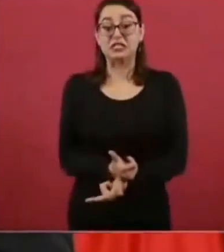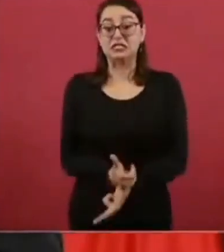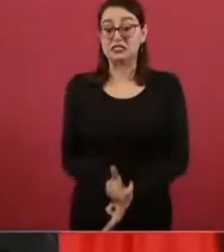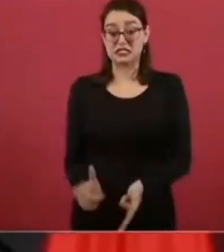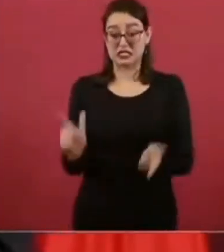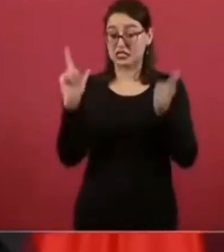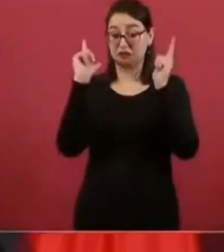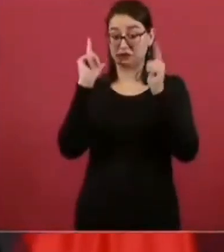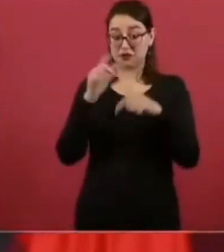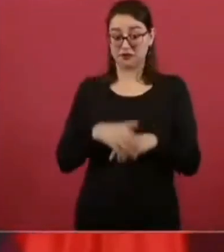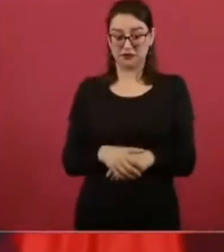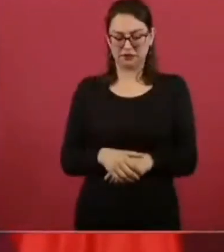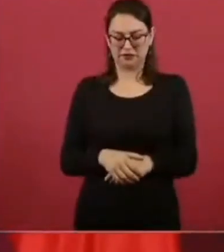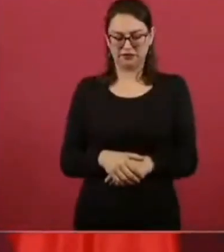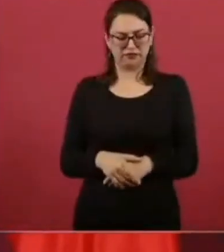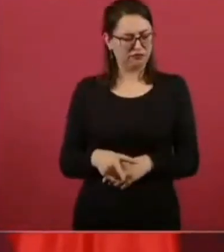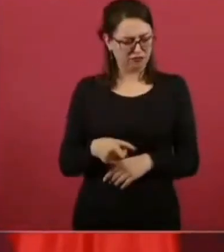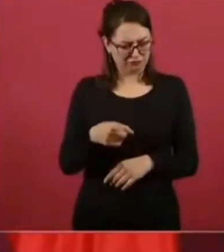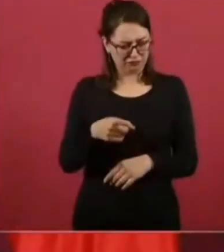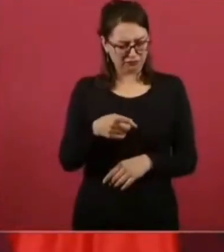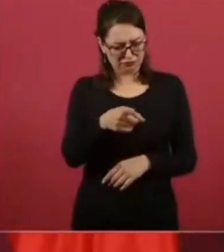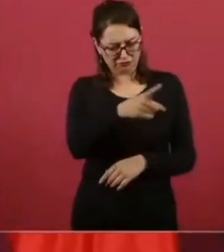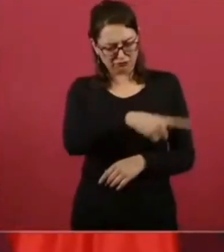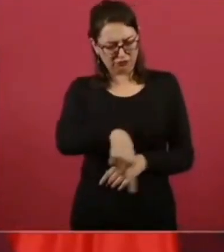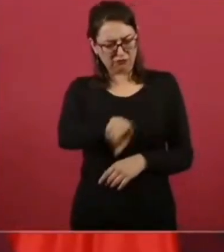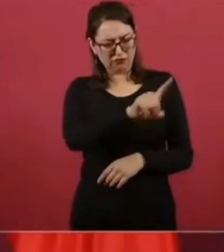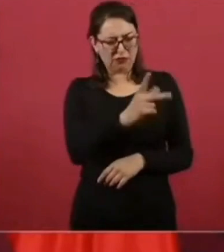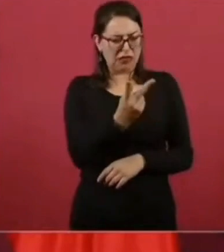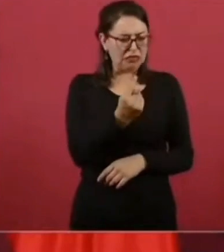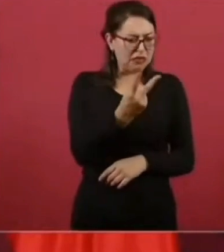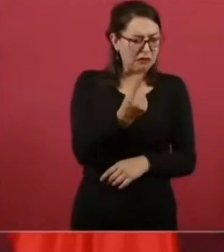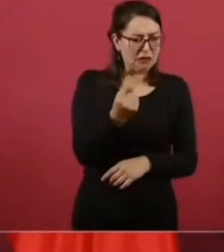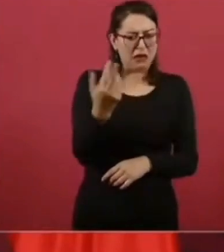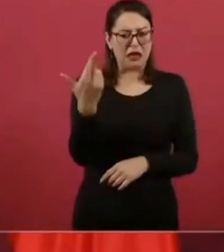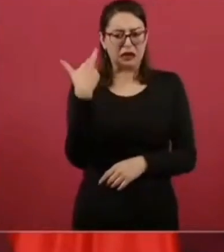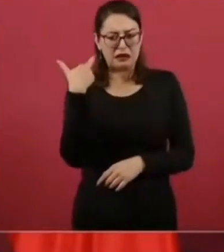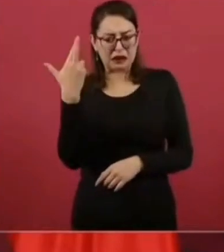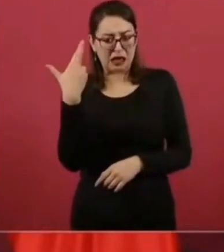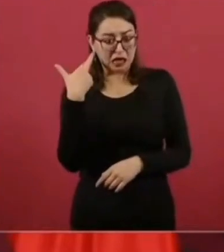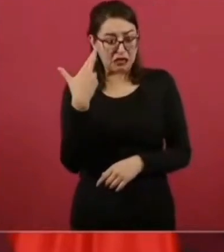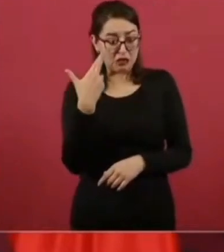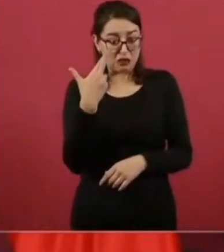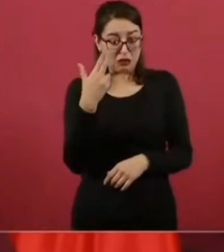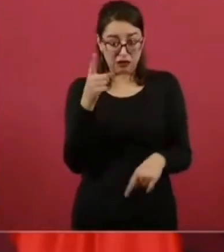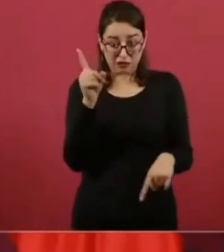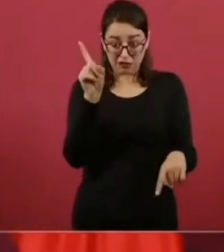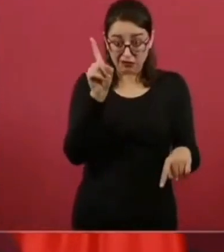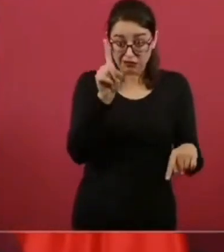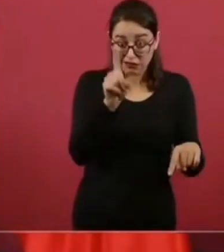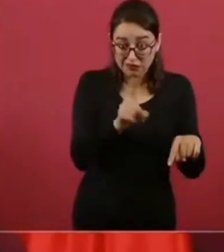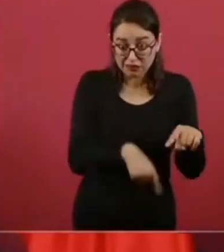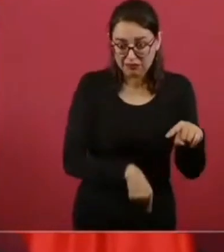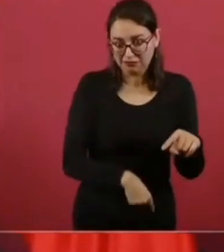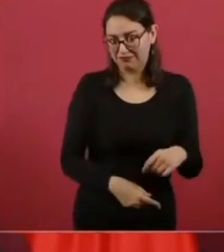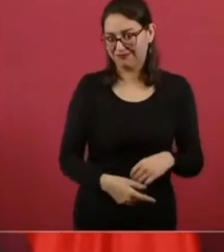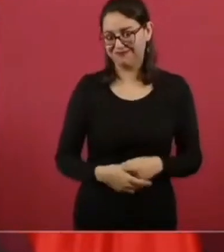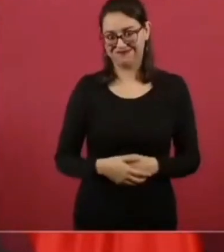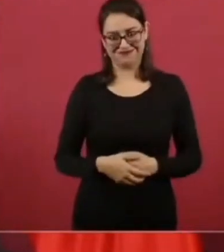de una rosa a los concesionarios de radio y de televisión.